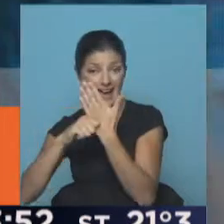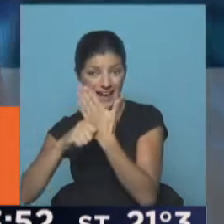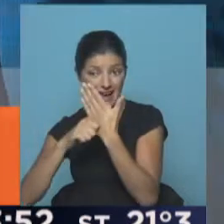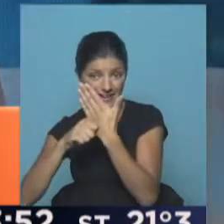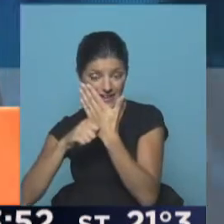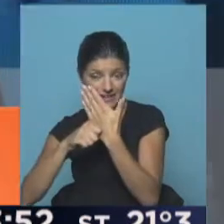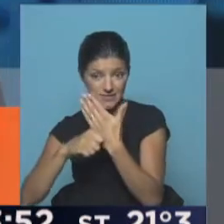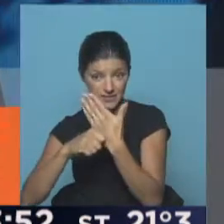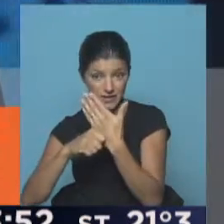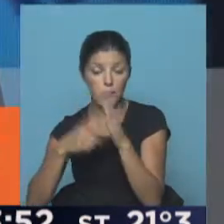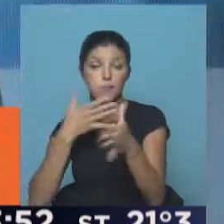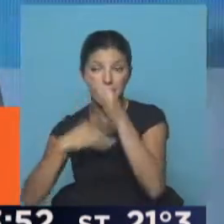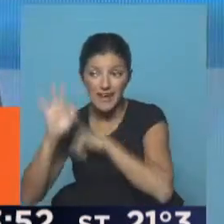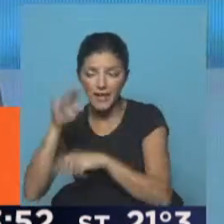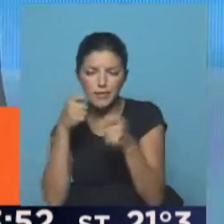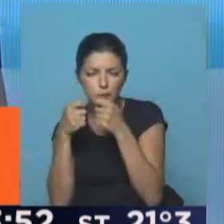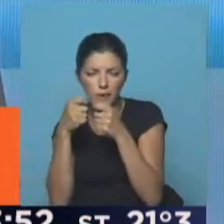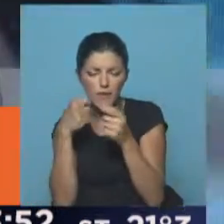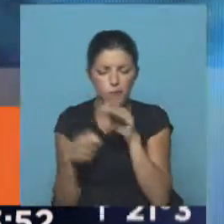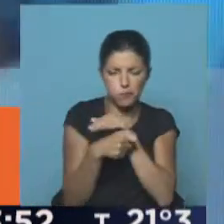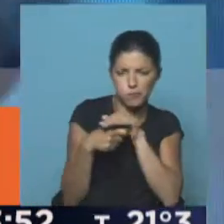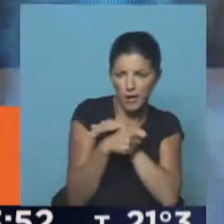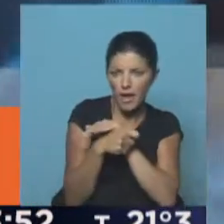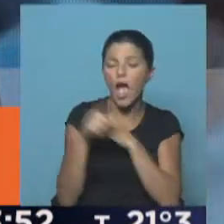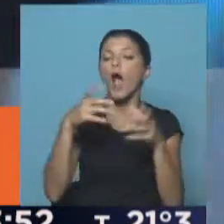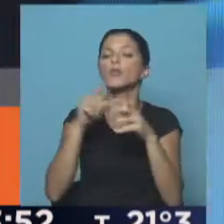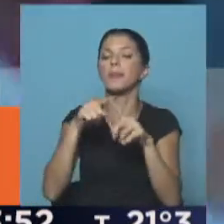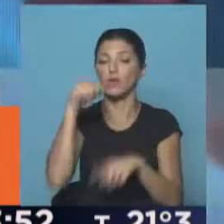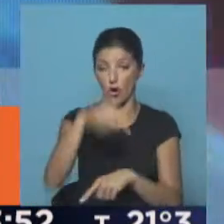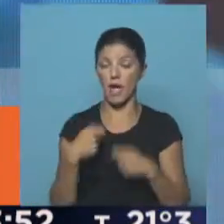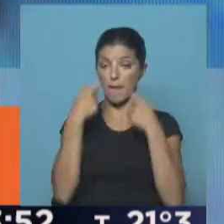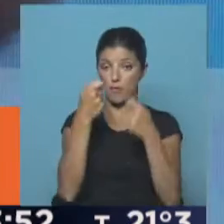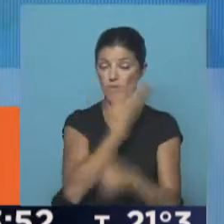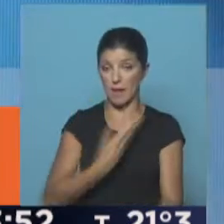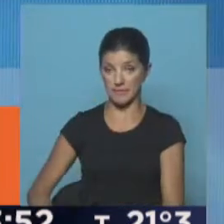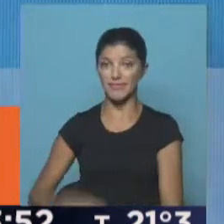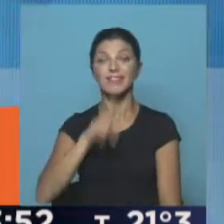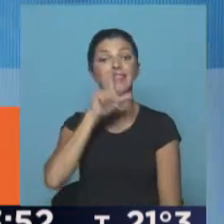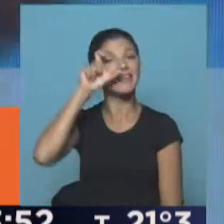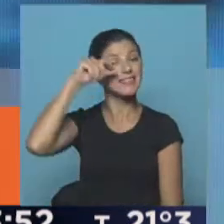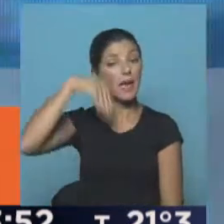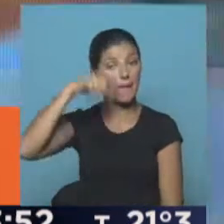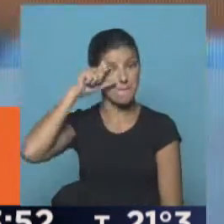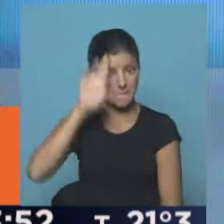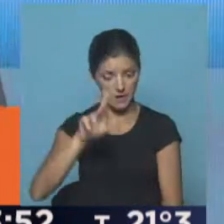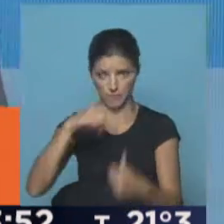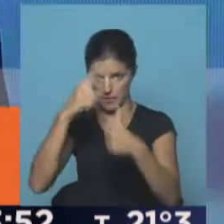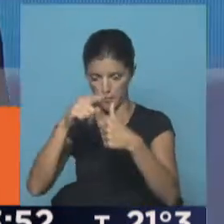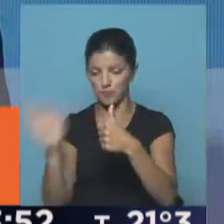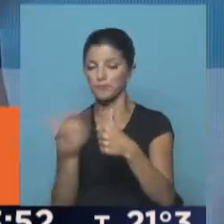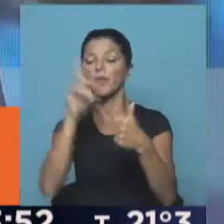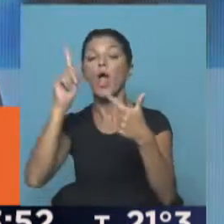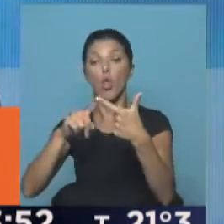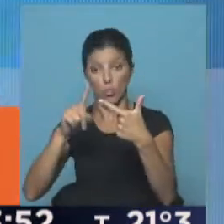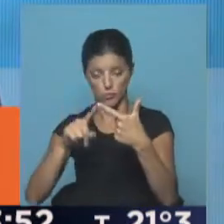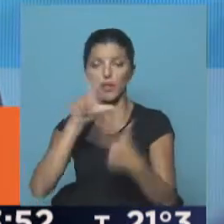mafia aparentemente otorgaba sobornos al actual oficialismo, al del presidente Temer y su partido. 1. 2. Lula